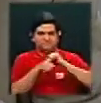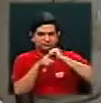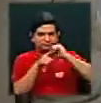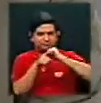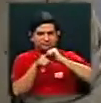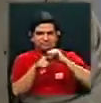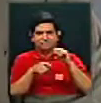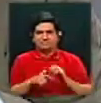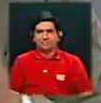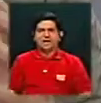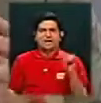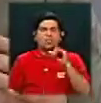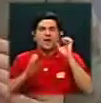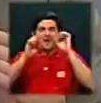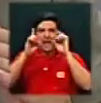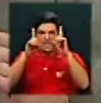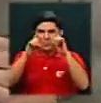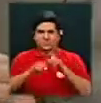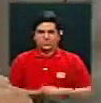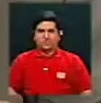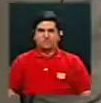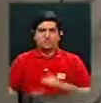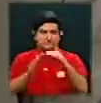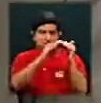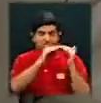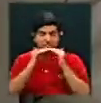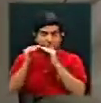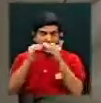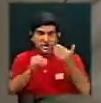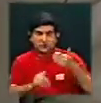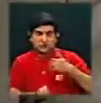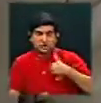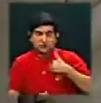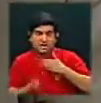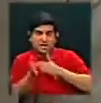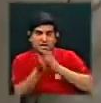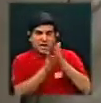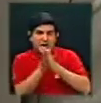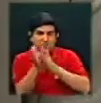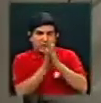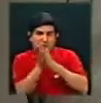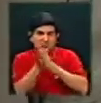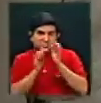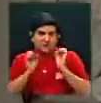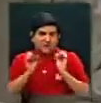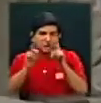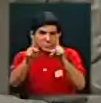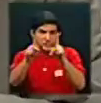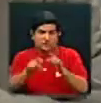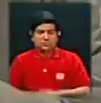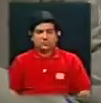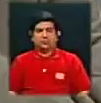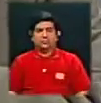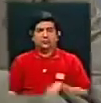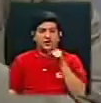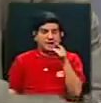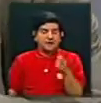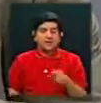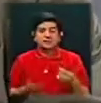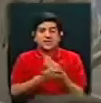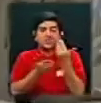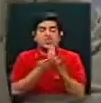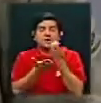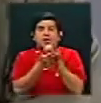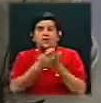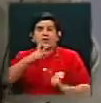el entrenamiento, la educación de la población para que pueda aprovechar las oportunidades que está creando esa nueva